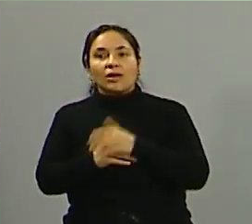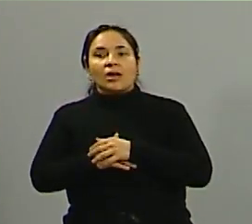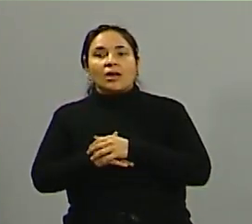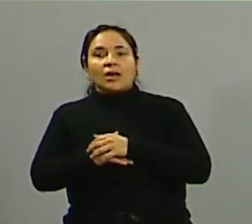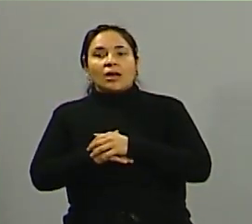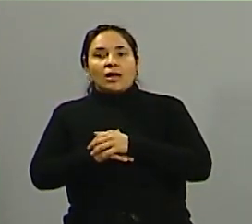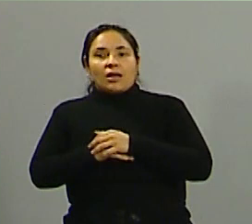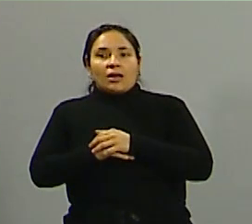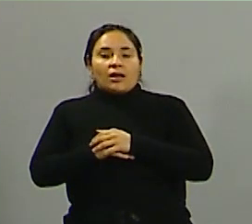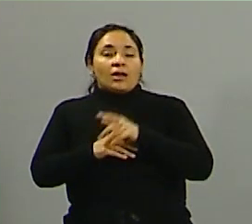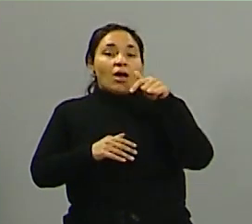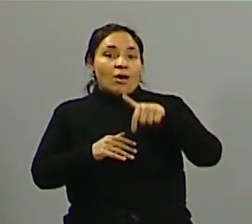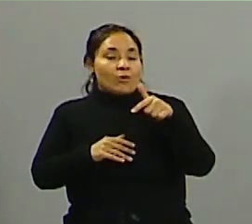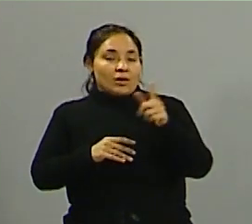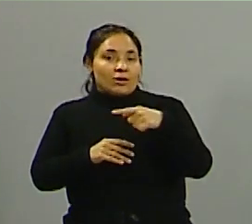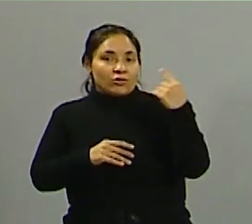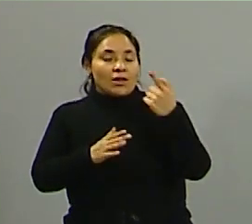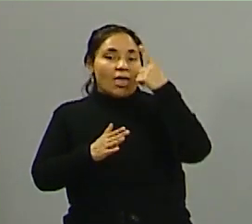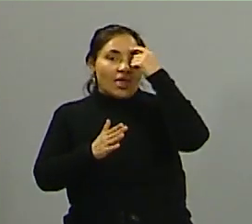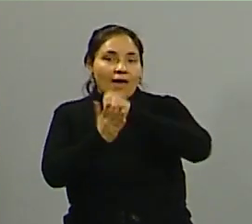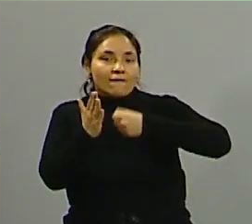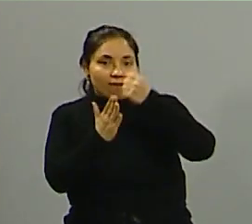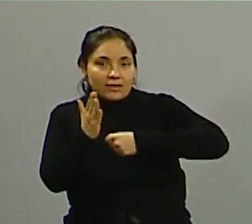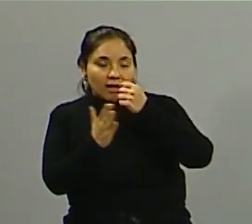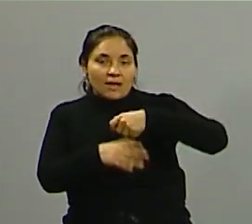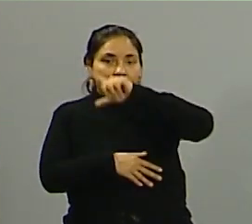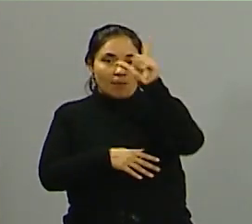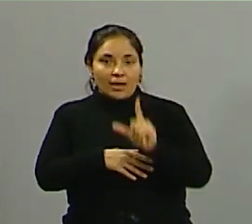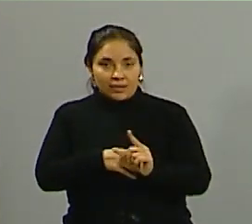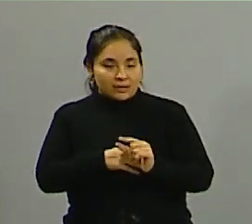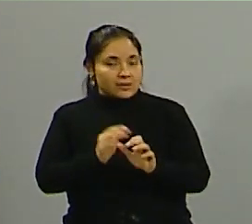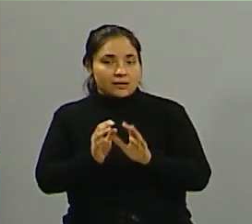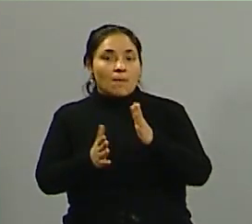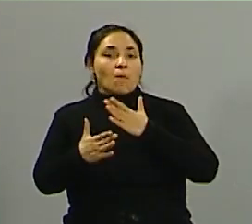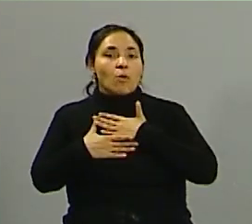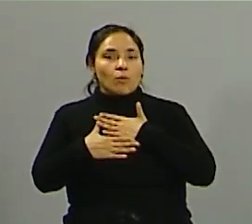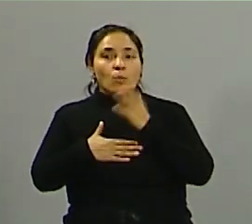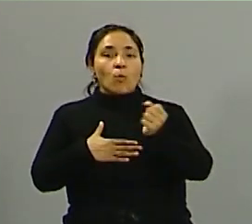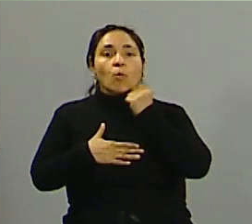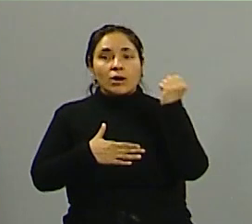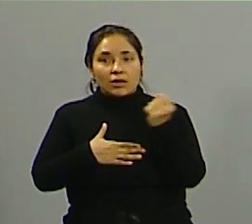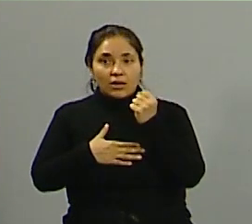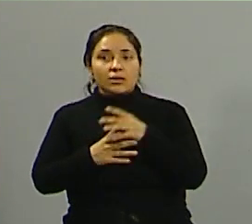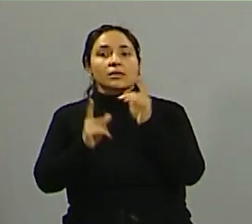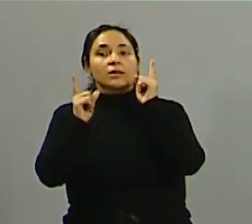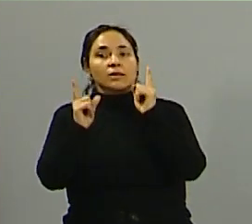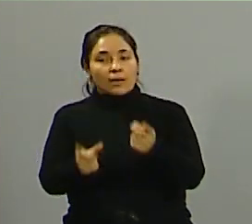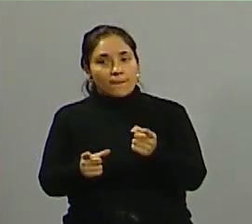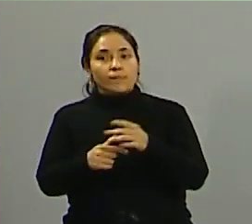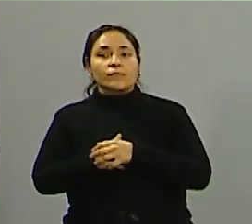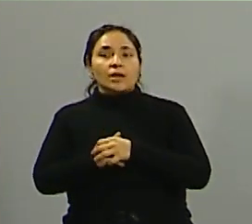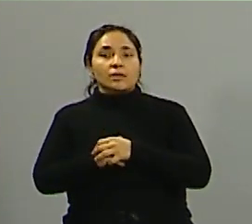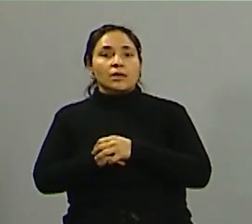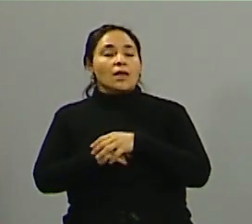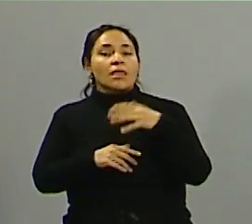tiempos en los cuales defendemos y tenemos como cruzada defender la soberanía de un país, de nuestro país, que me parece que es muy válido, también esto es parte de lo que